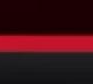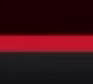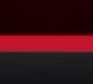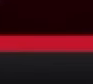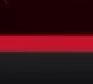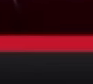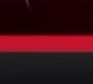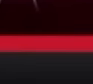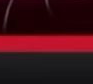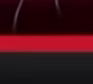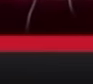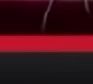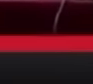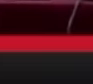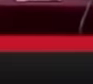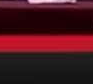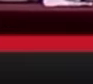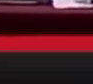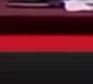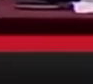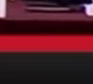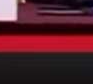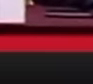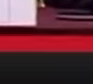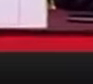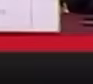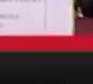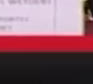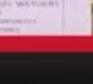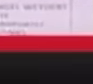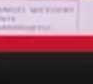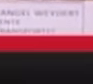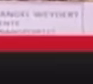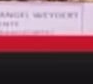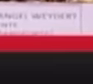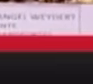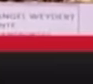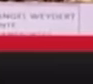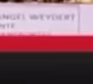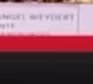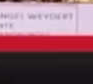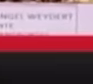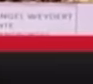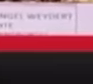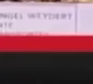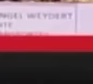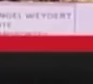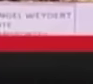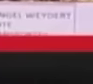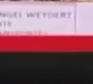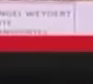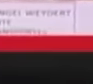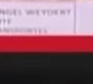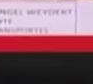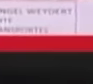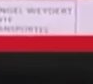gestión anterior. Es más, le voy a decir, se habla tanto de proyecto de 28 de julio y de sobrecostos que me voy a referir ahora. Ahí